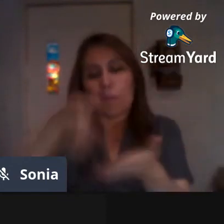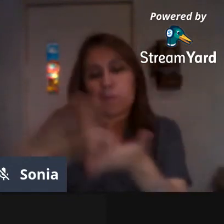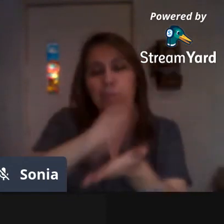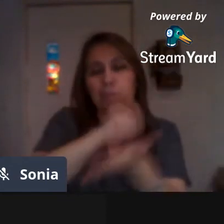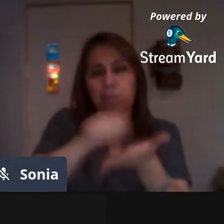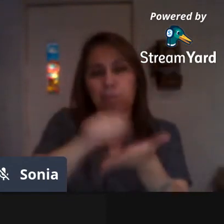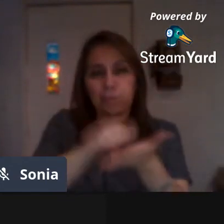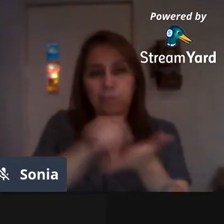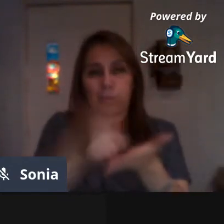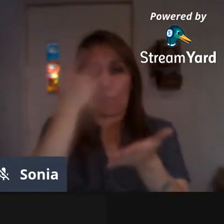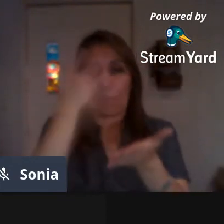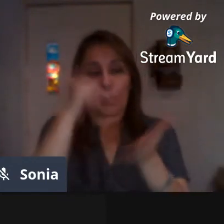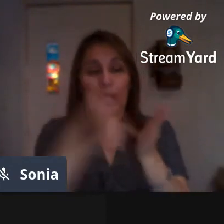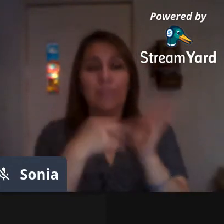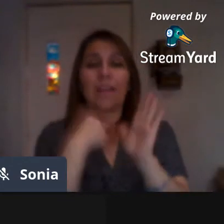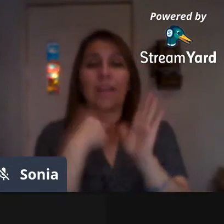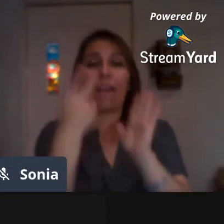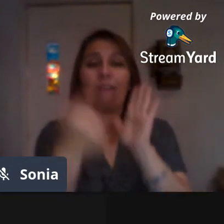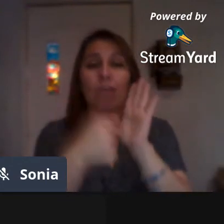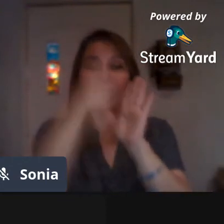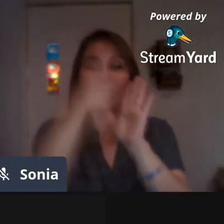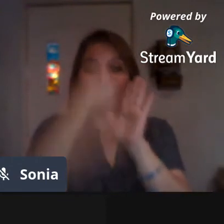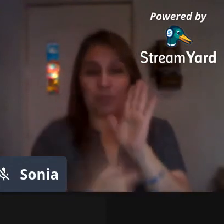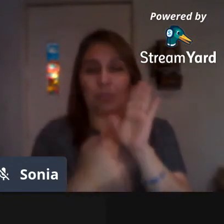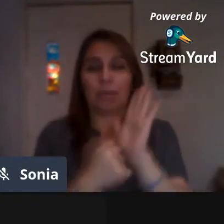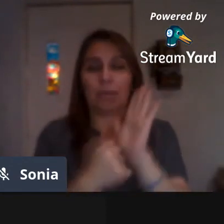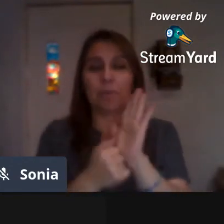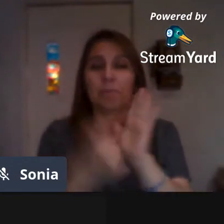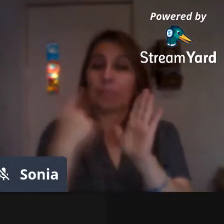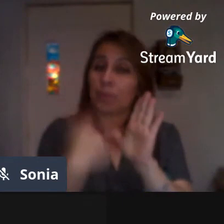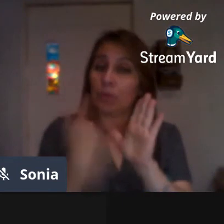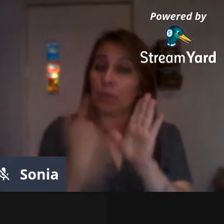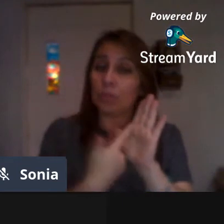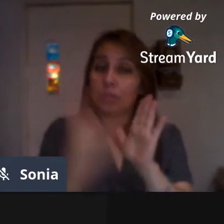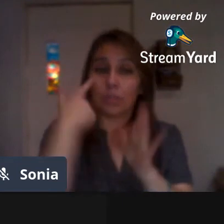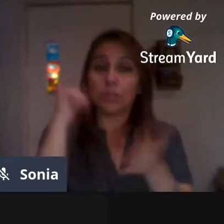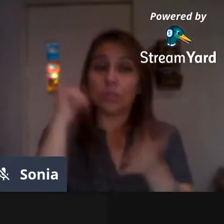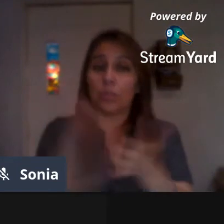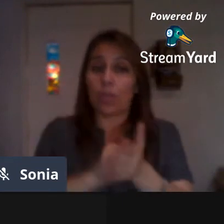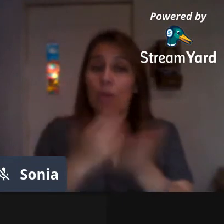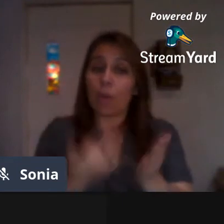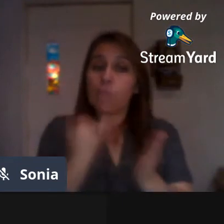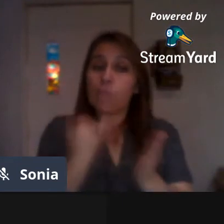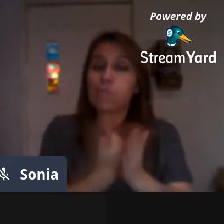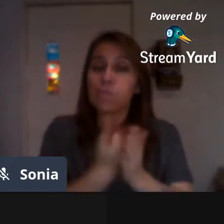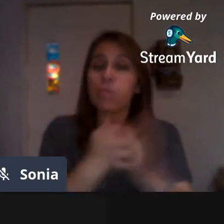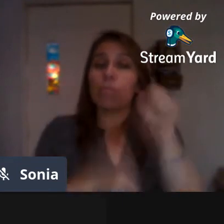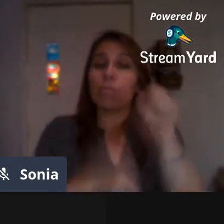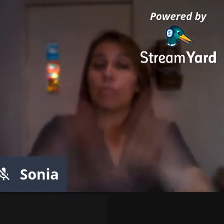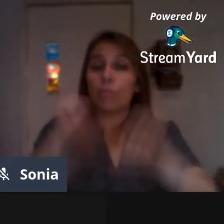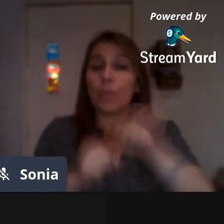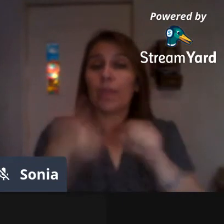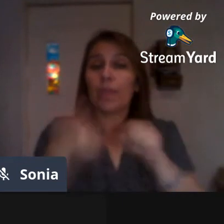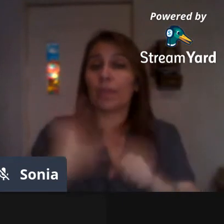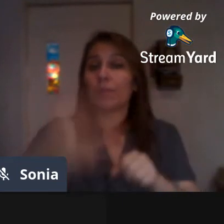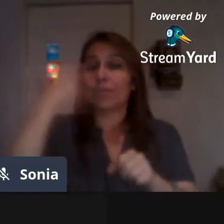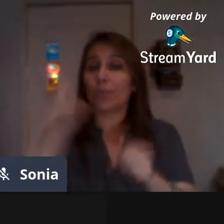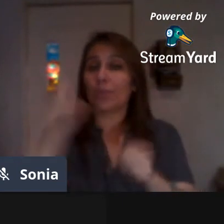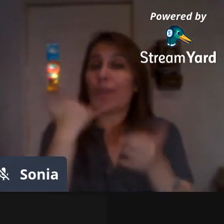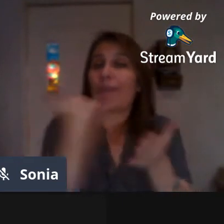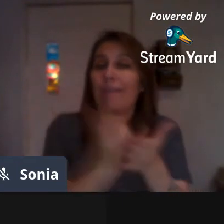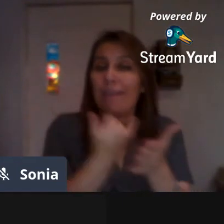poesía pues es importante porque precisamente permite que quede una historia que esa historia se pueda seguir contándonos y